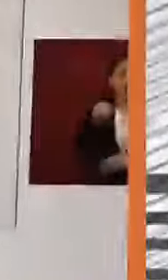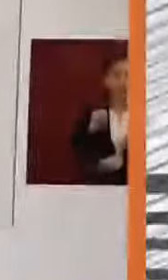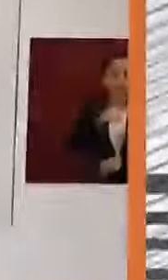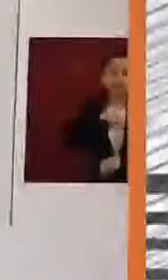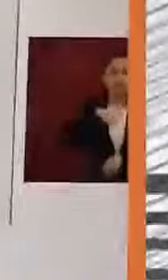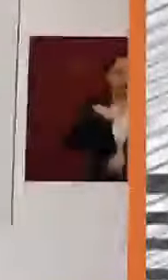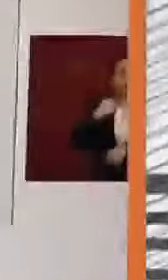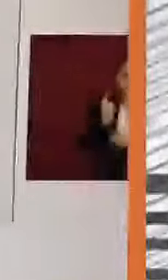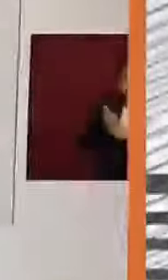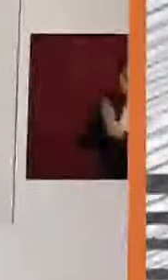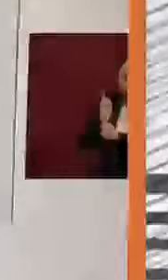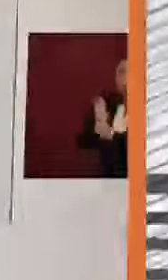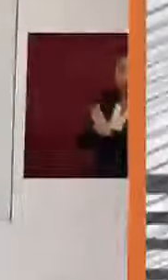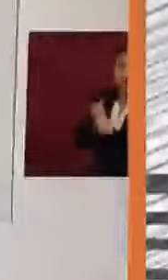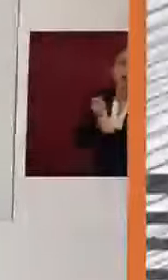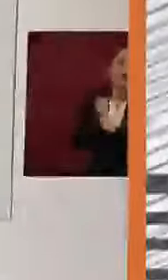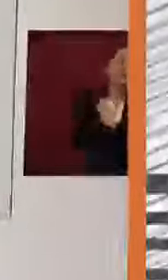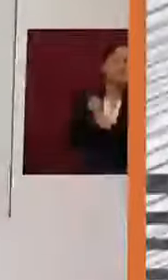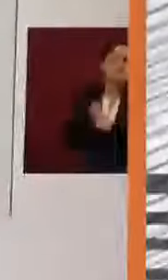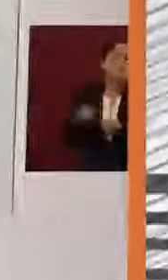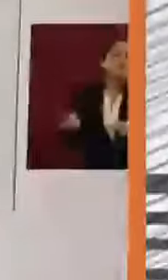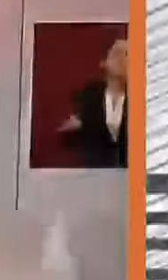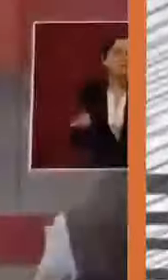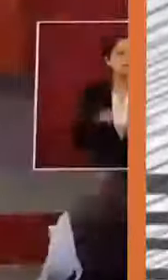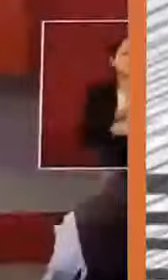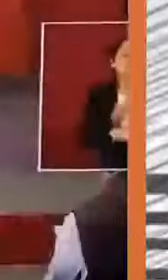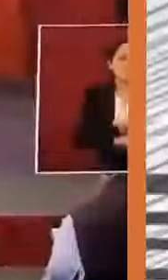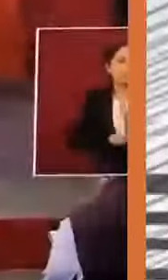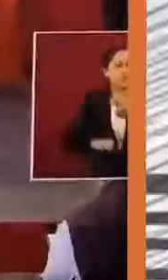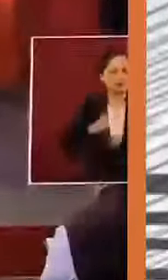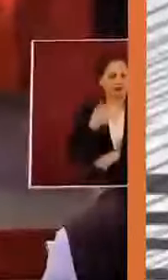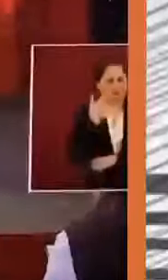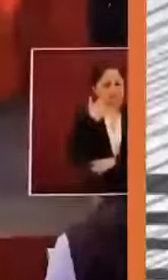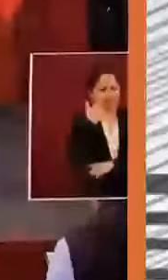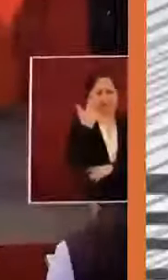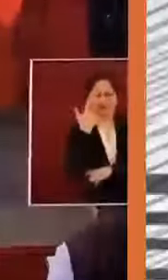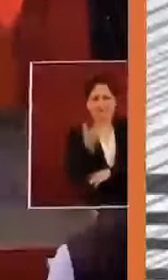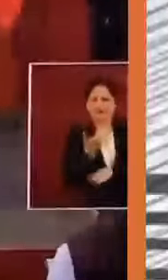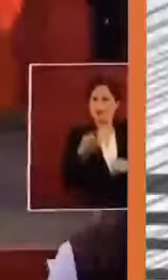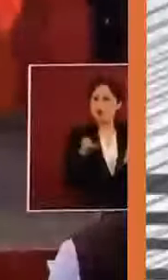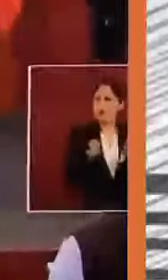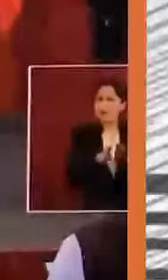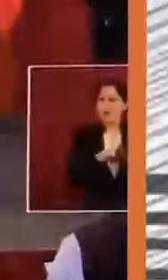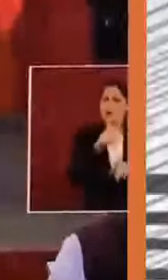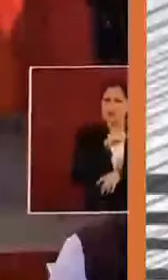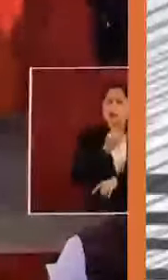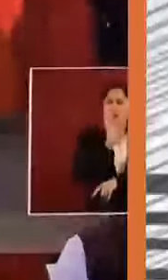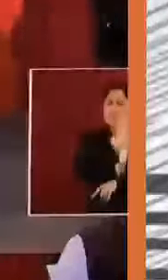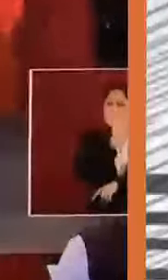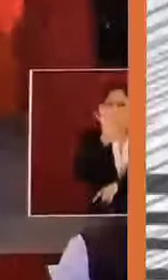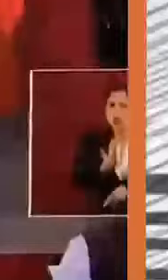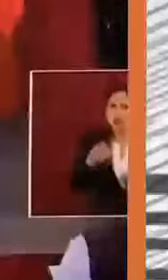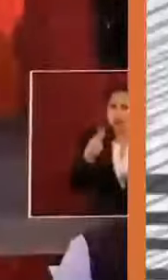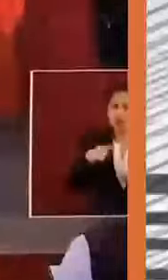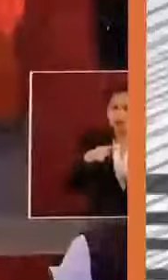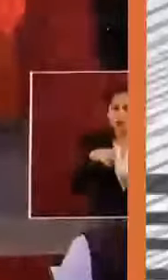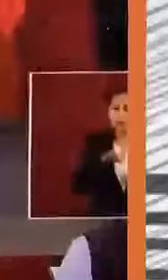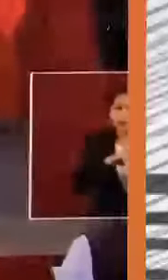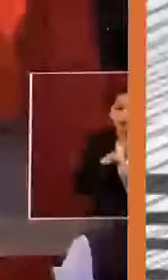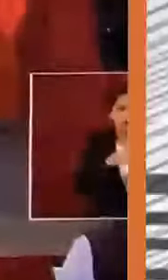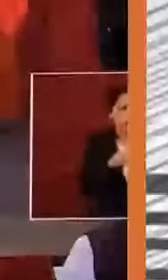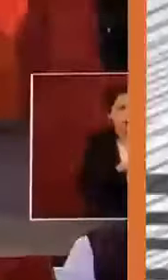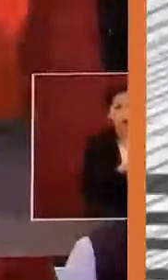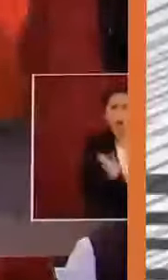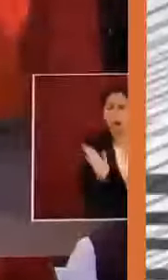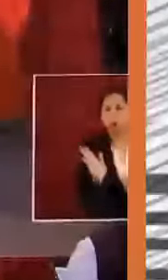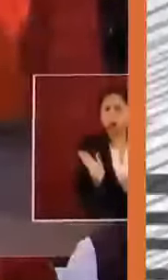han perdido casi 350.000 empleos en el país. Ahora resulta que los patrones, que